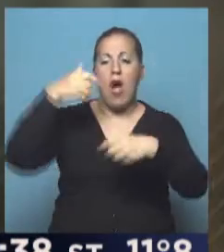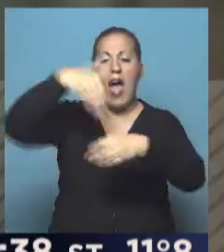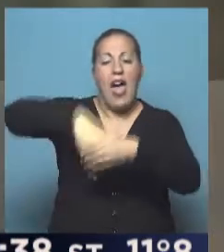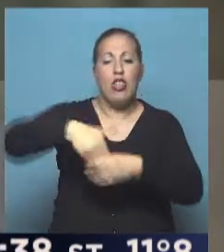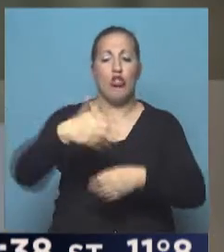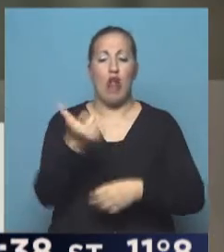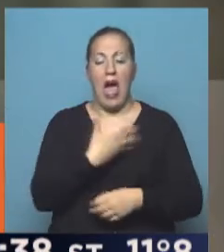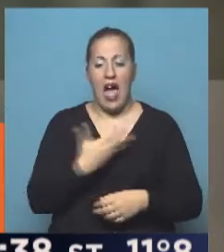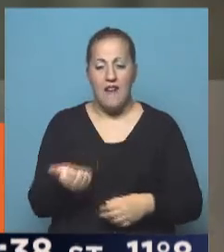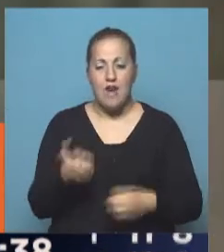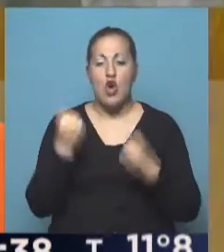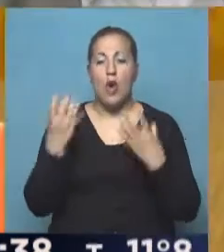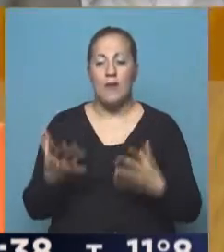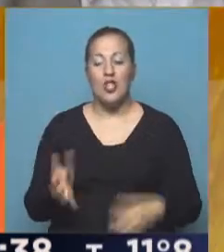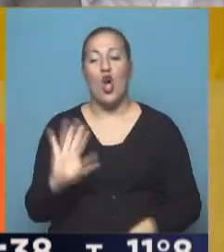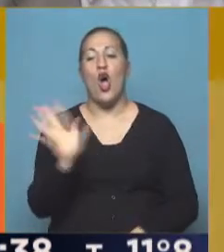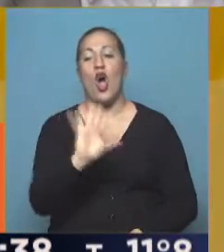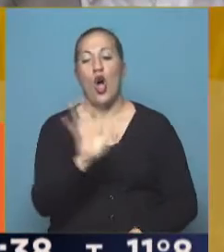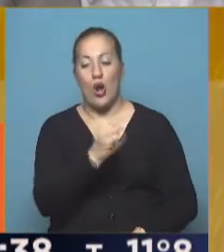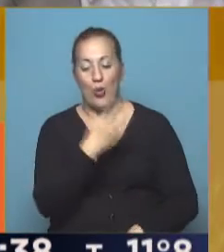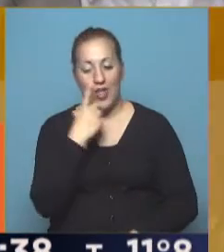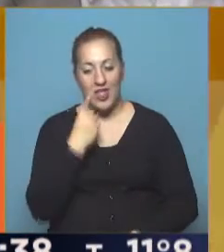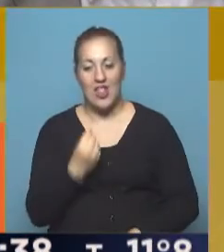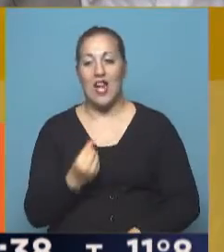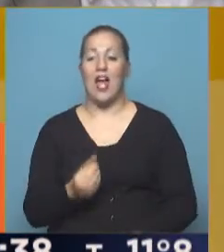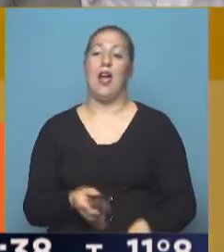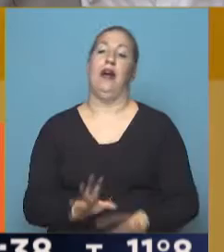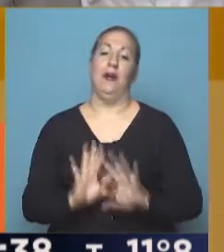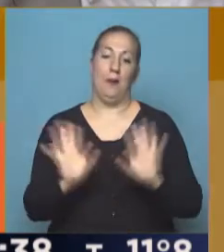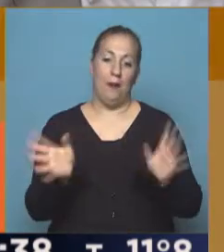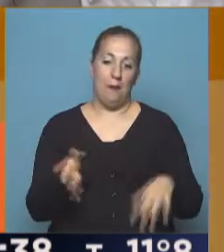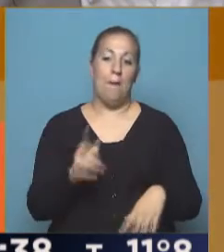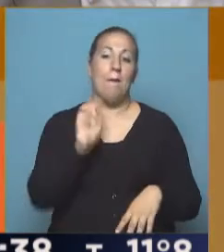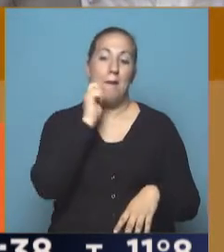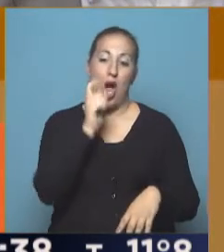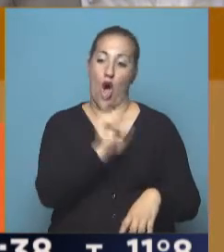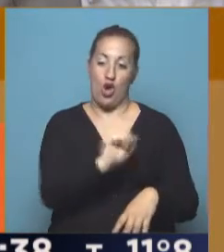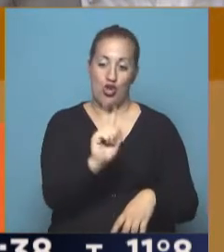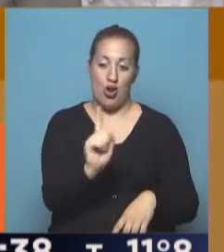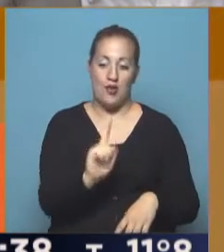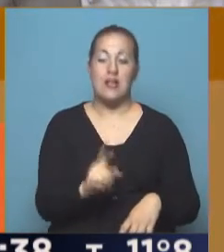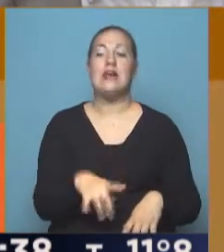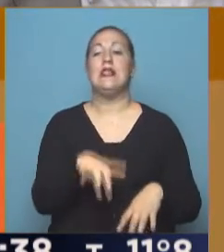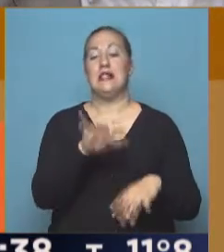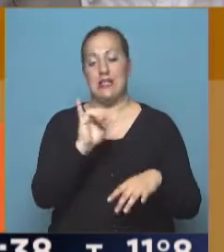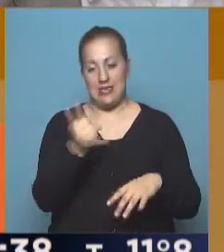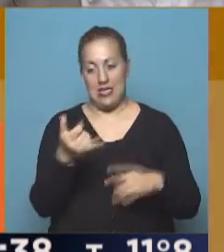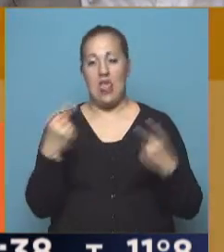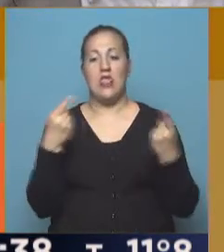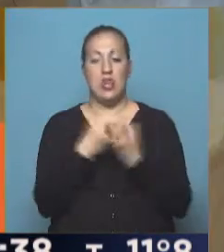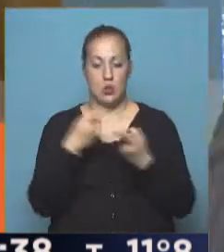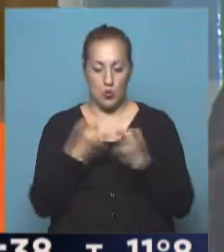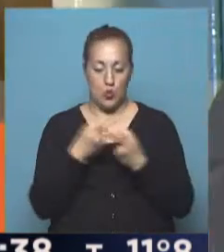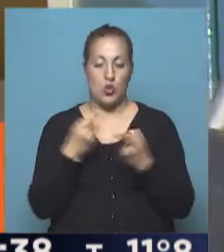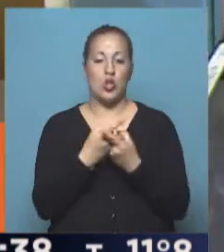le va? Hola, buen día. Bueno, mejor que no pasó eso, que hubo una discusión,